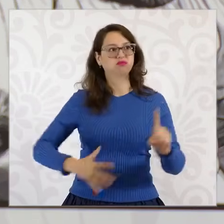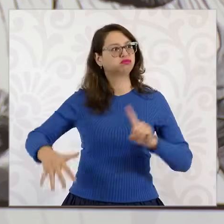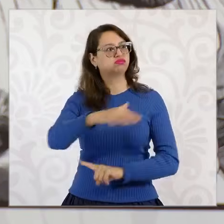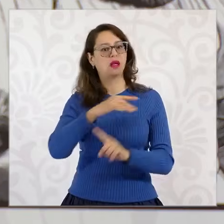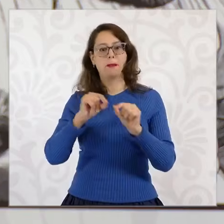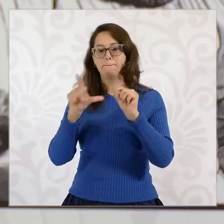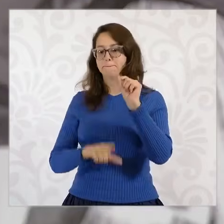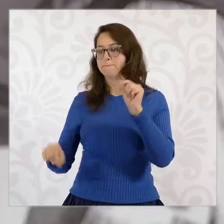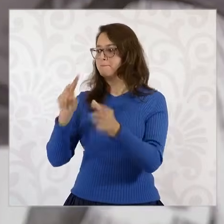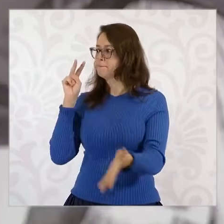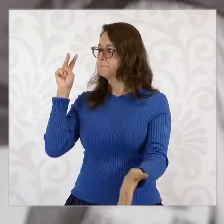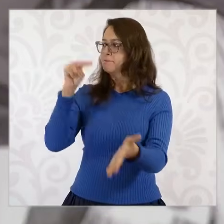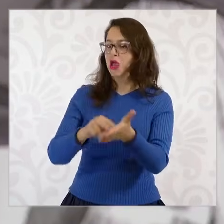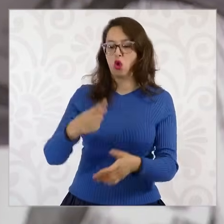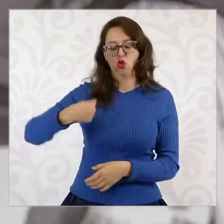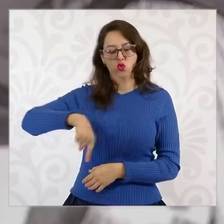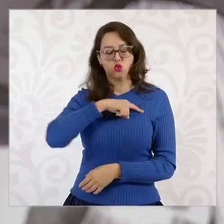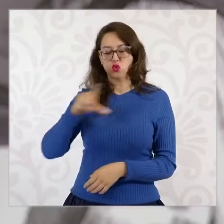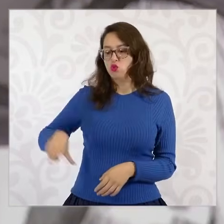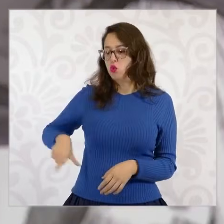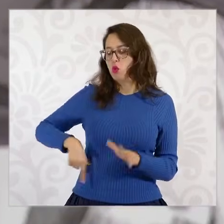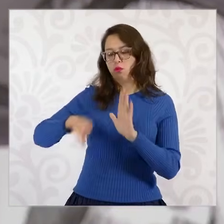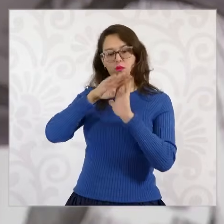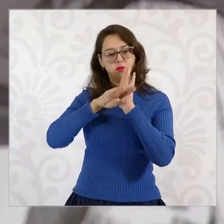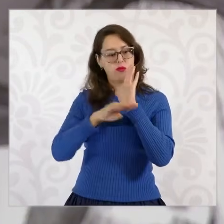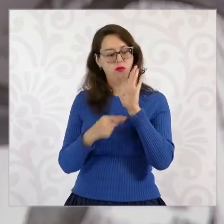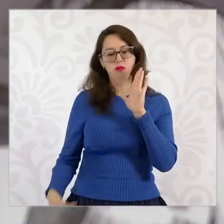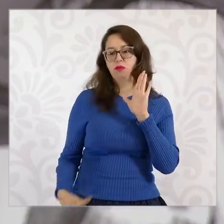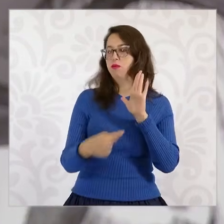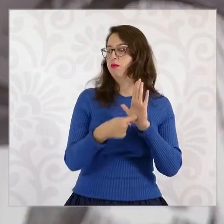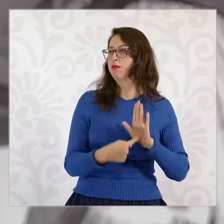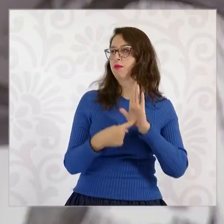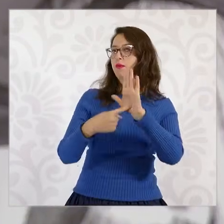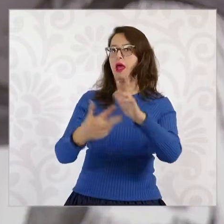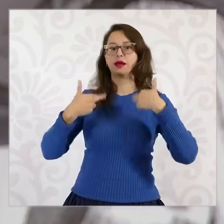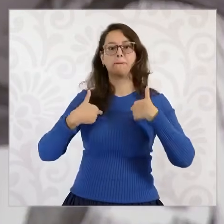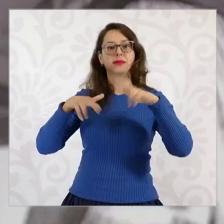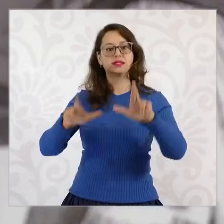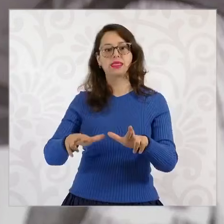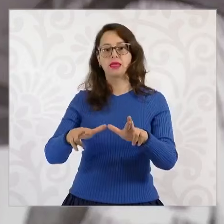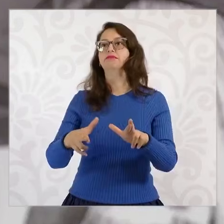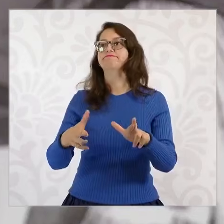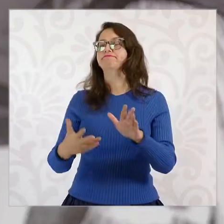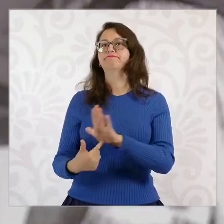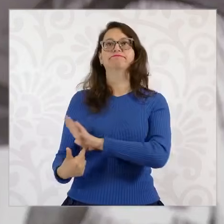y la doctrina de política exterior que representa a México pues tenga una